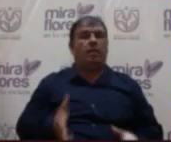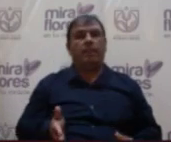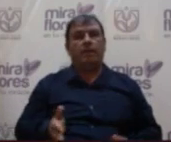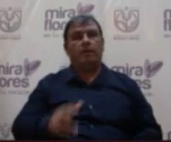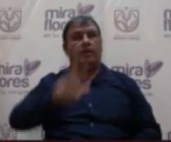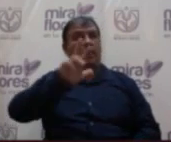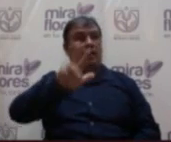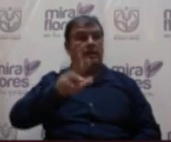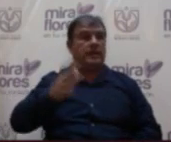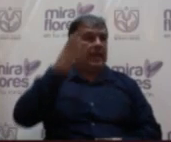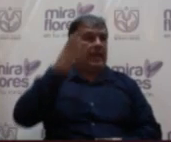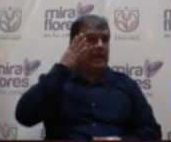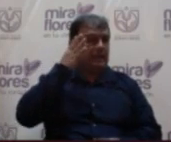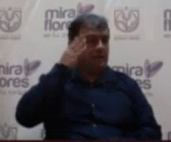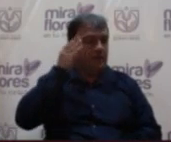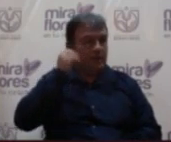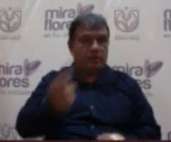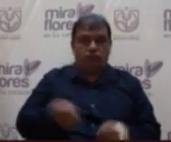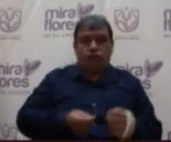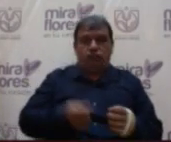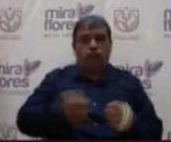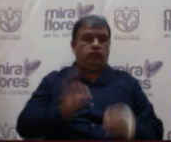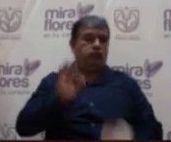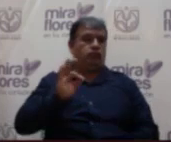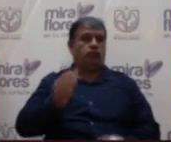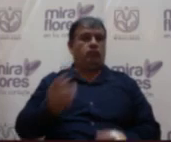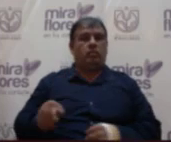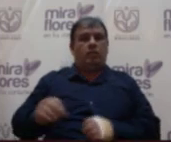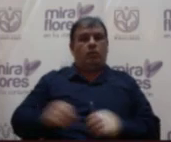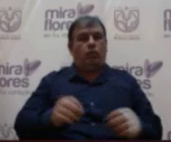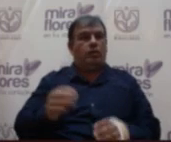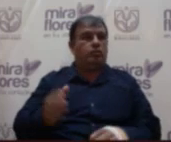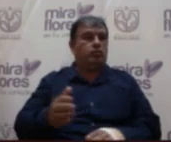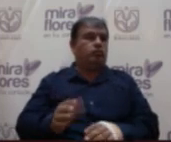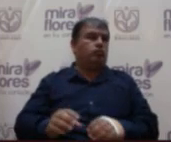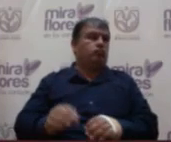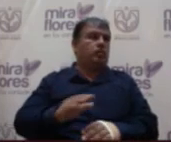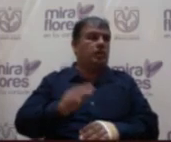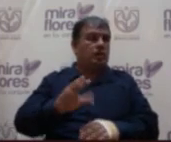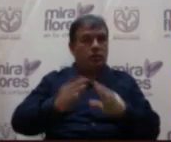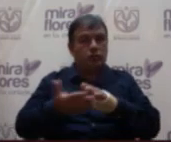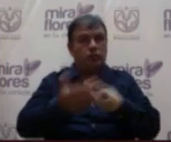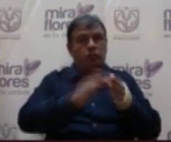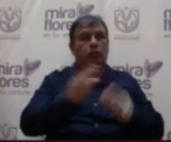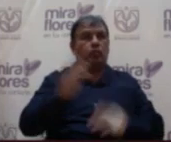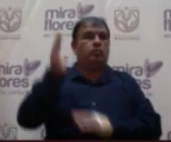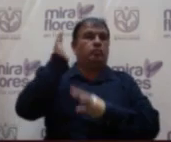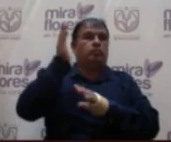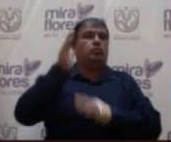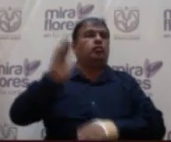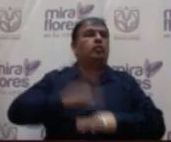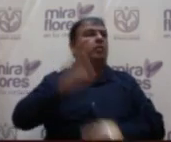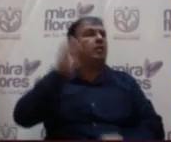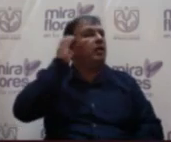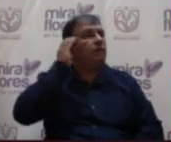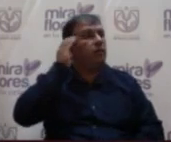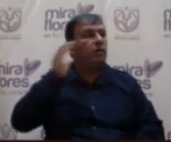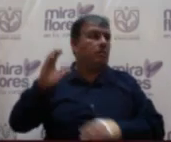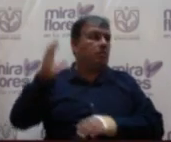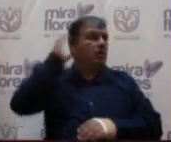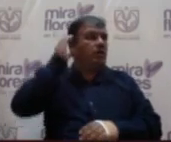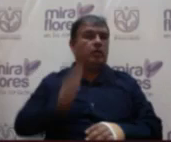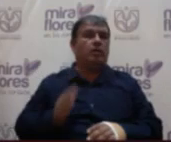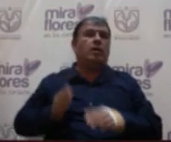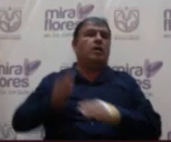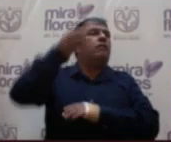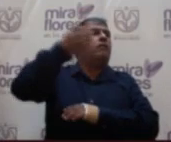panel 3, Experiencias para la Gestión Eficiente y Movilidad Sostenible en la Ciudad, con su exposición sobre Miraflores